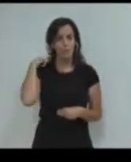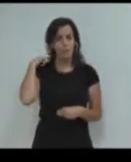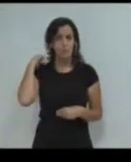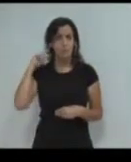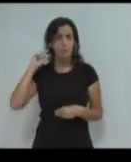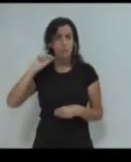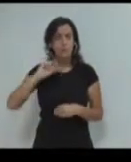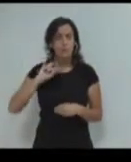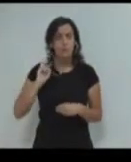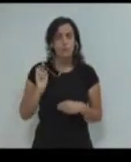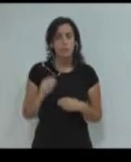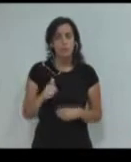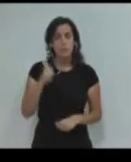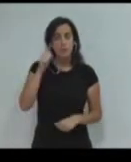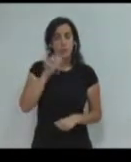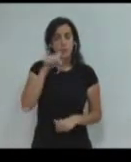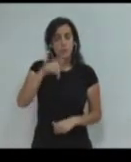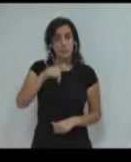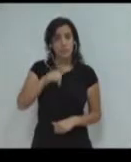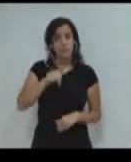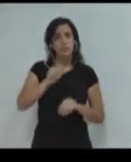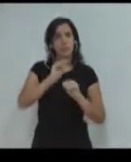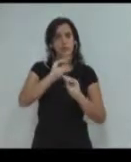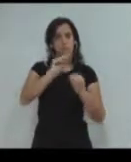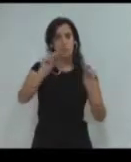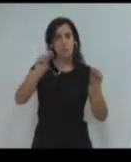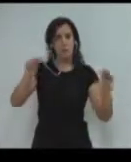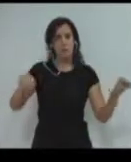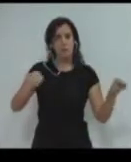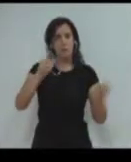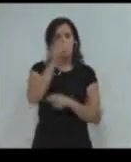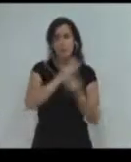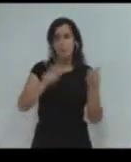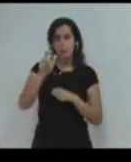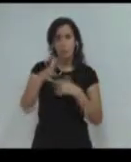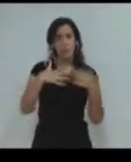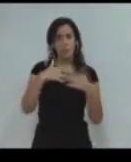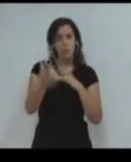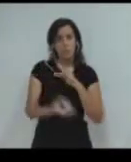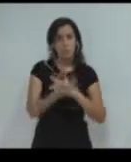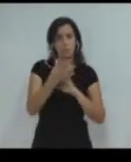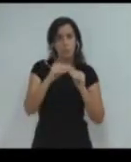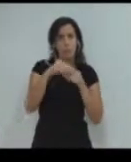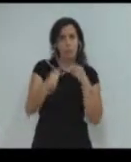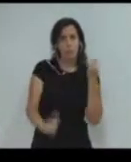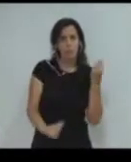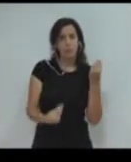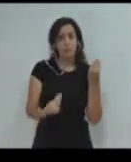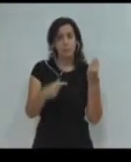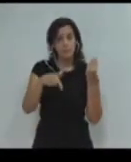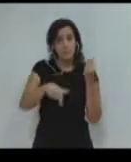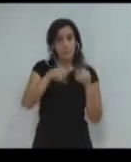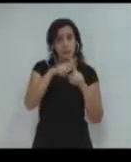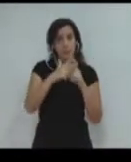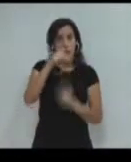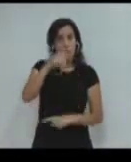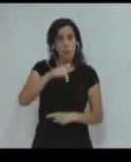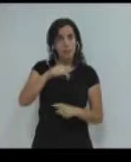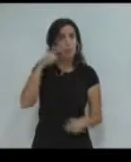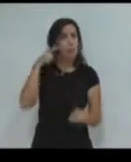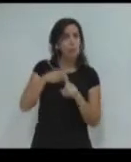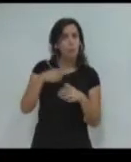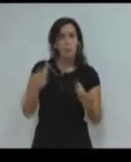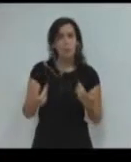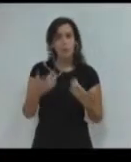Y especialmente desde aquí hacemos una llamada a todas las personas que son generadoras de documentos, que lo que nos gustaría con este taller es